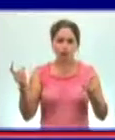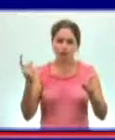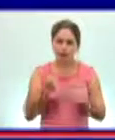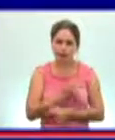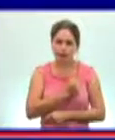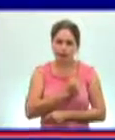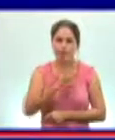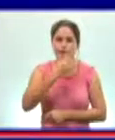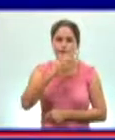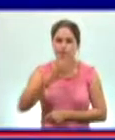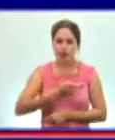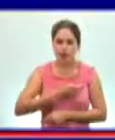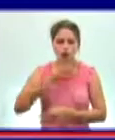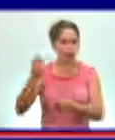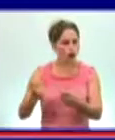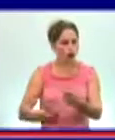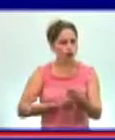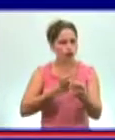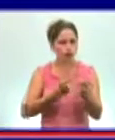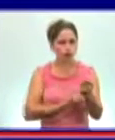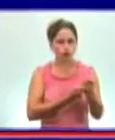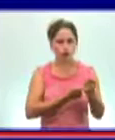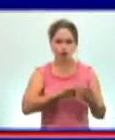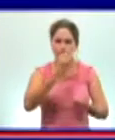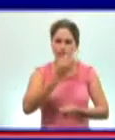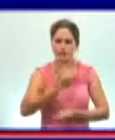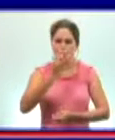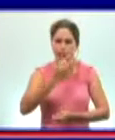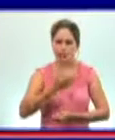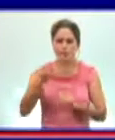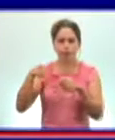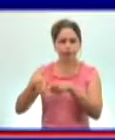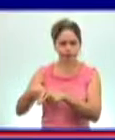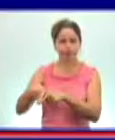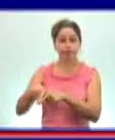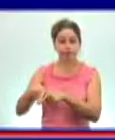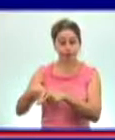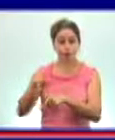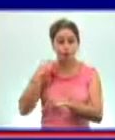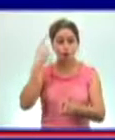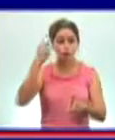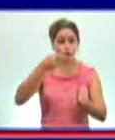la contrarrevolución que tiene como objetivo siempre desmontar, destruir,